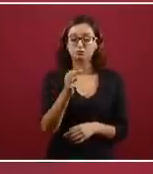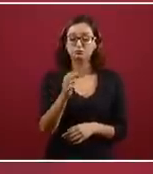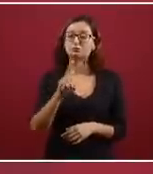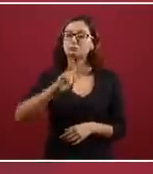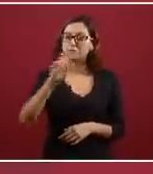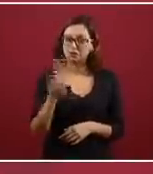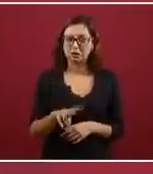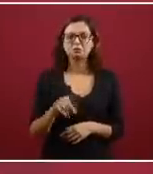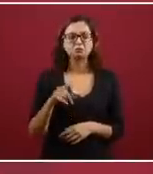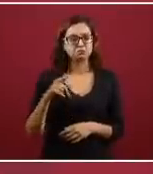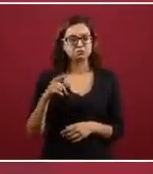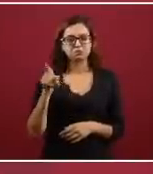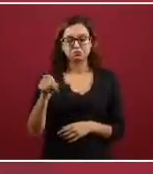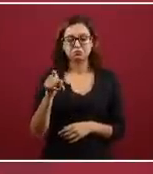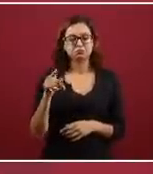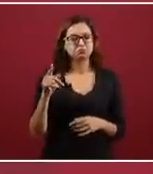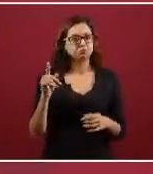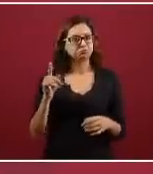exitoso.